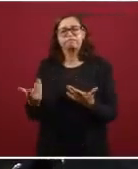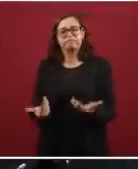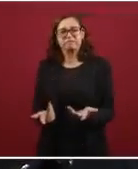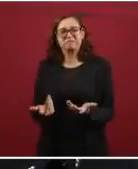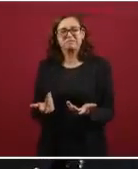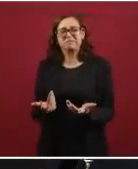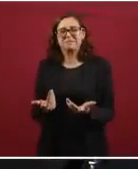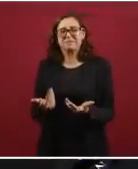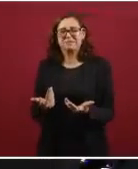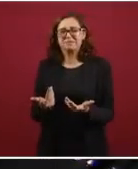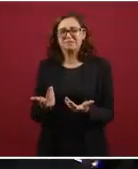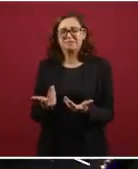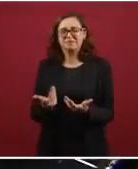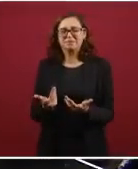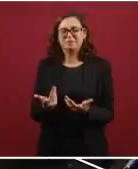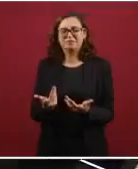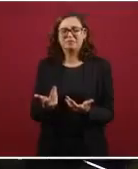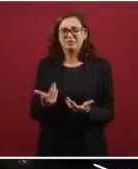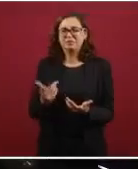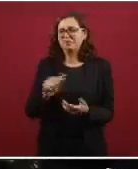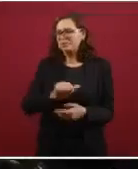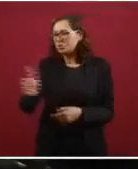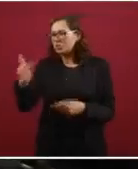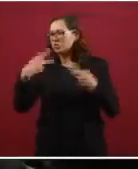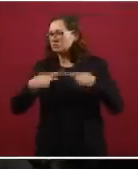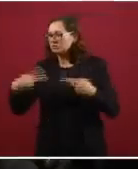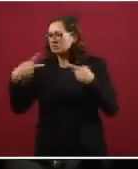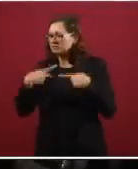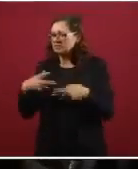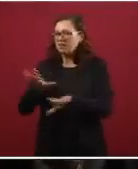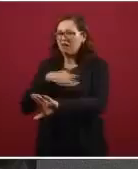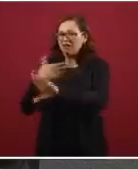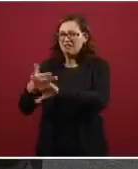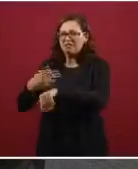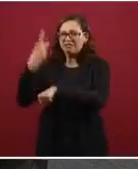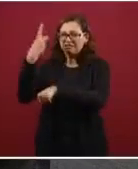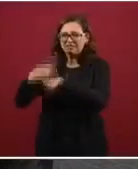afectan a otras personas,